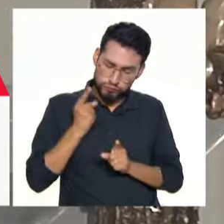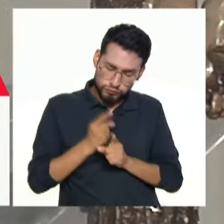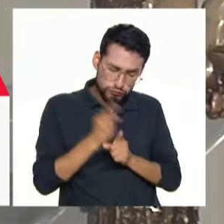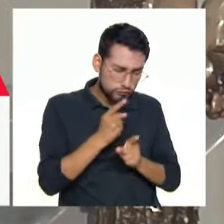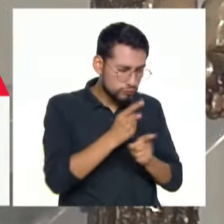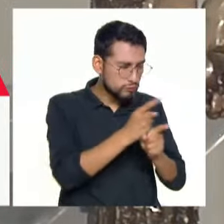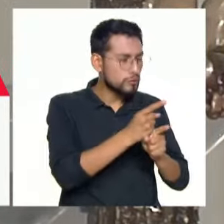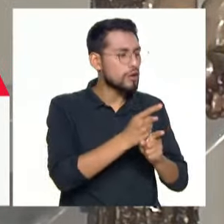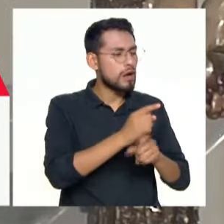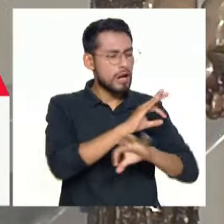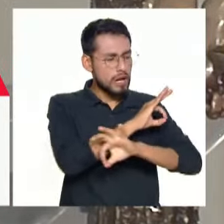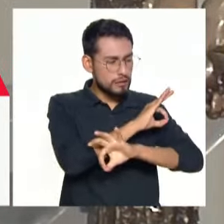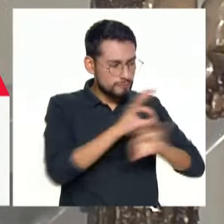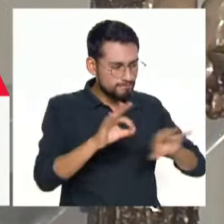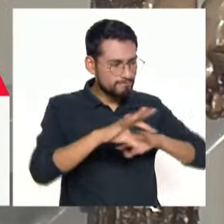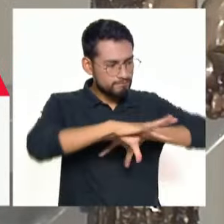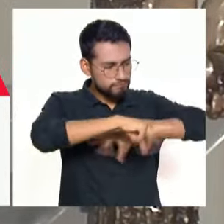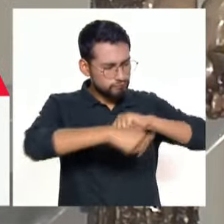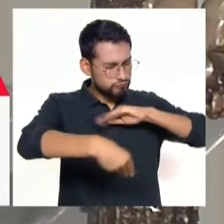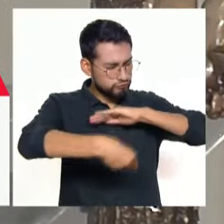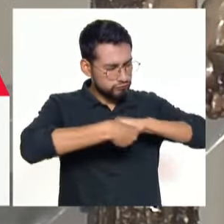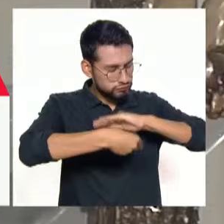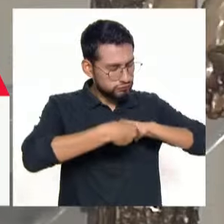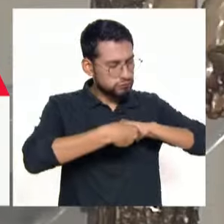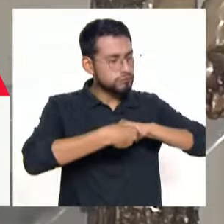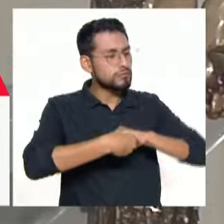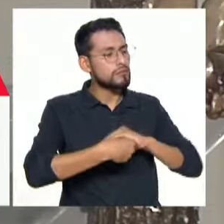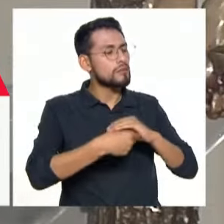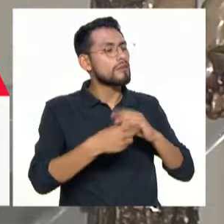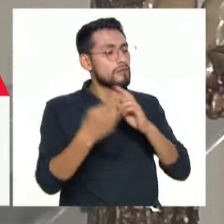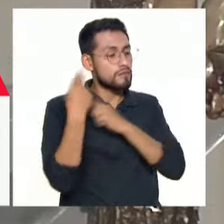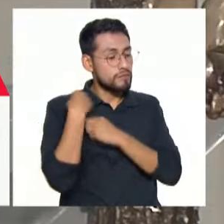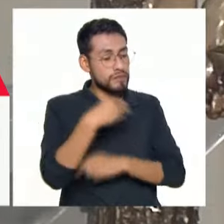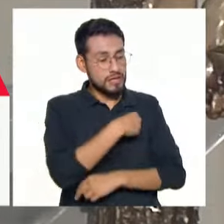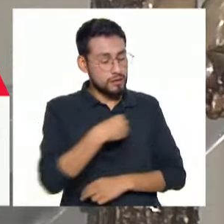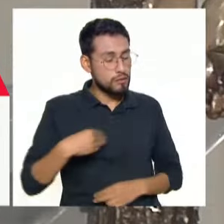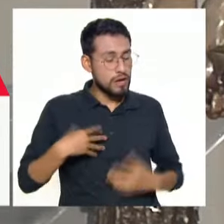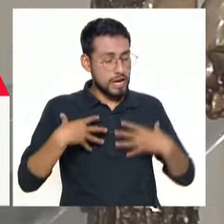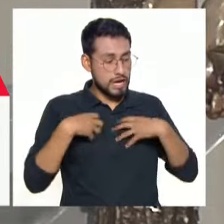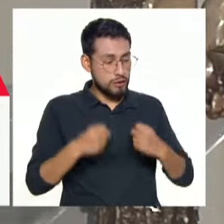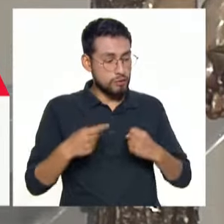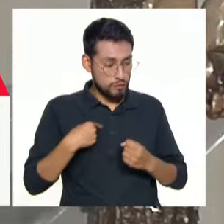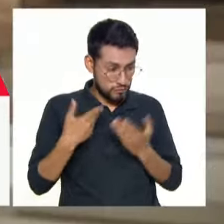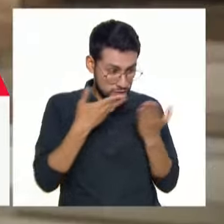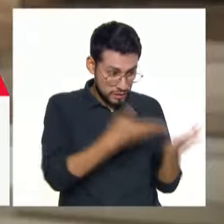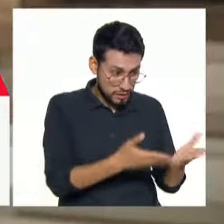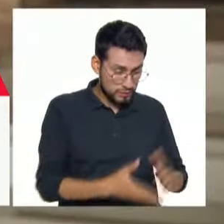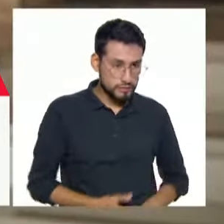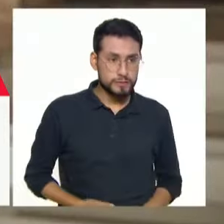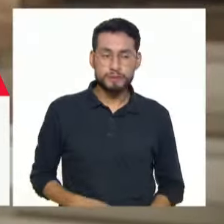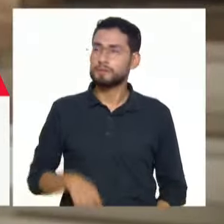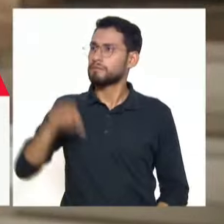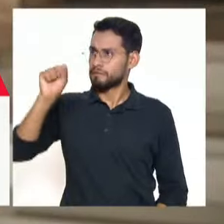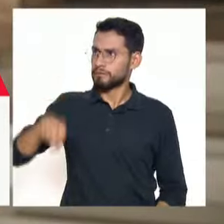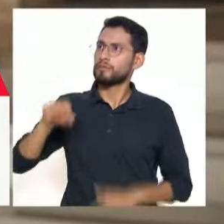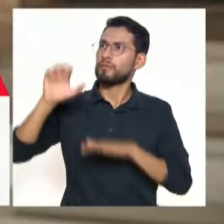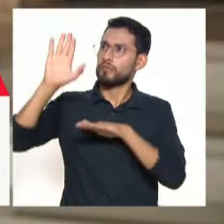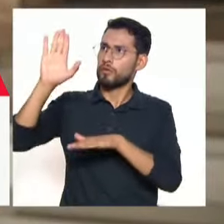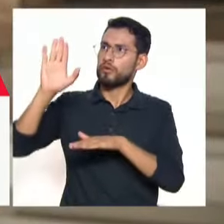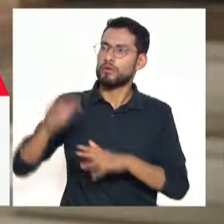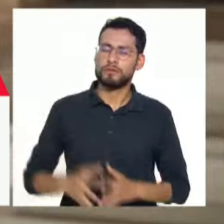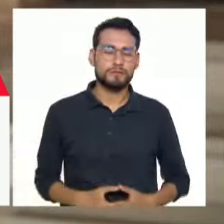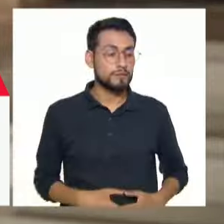leal y fielmente, sin cometer actos de corrupción, el cargo de ministro de Salud que le confío? Sí,